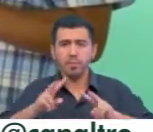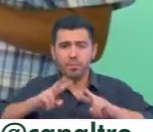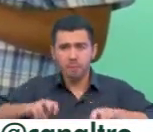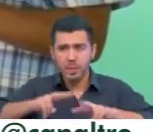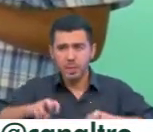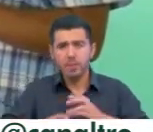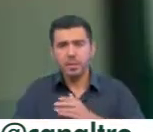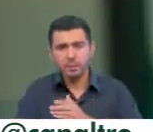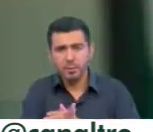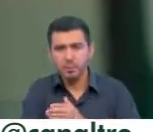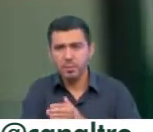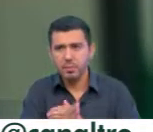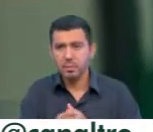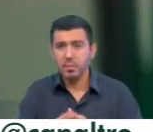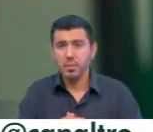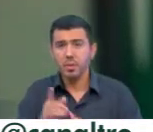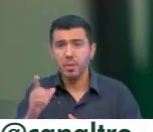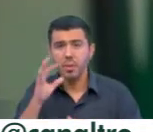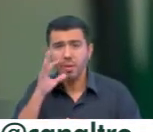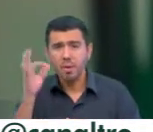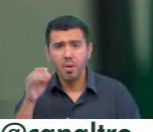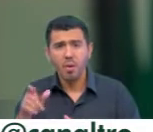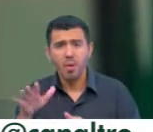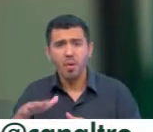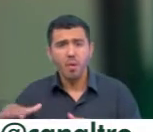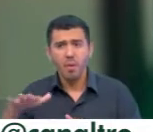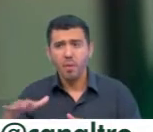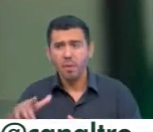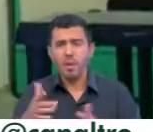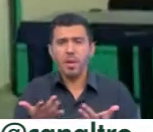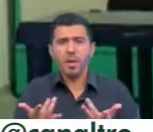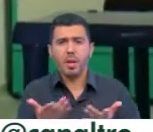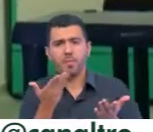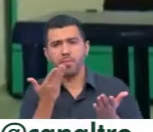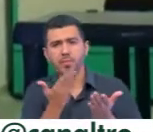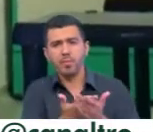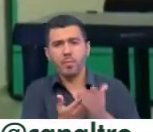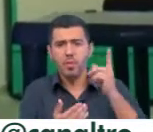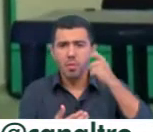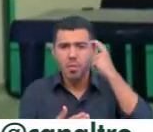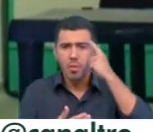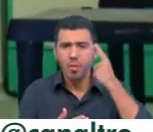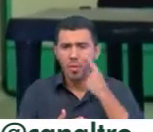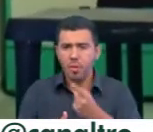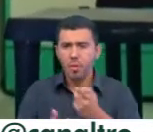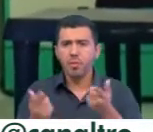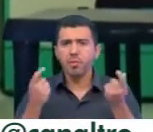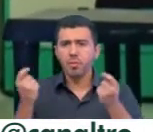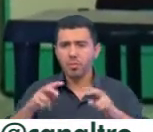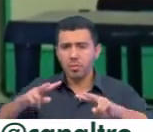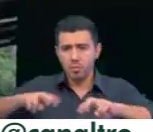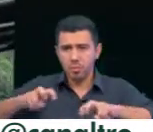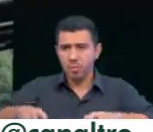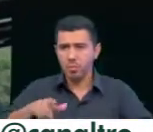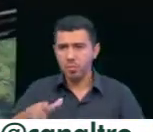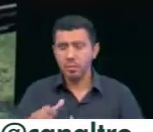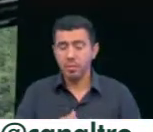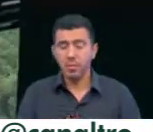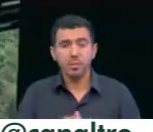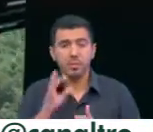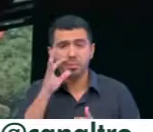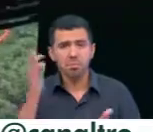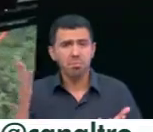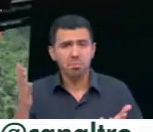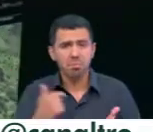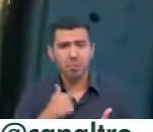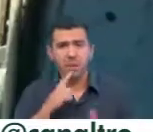álvaro rincón galán pidieron una investigación a los organismos de control pues aseguran que este ciudadano era un poblador civil y que